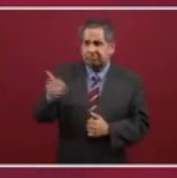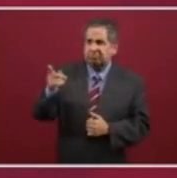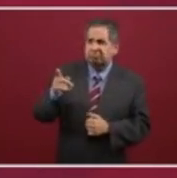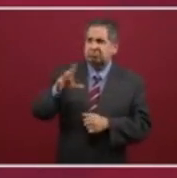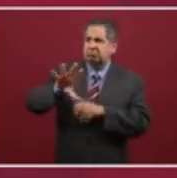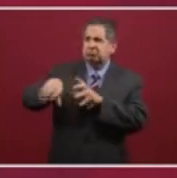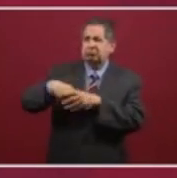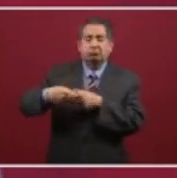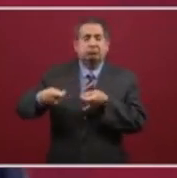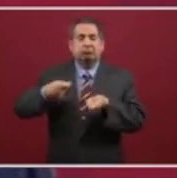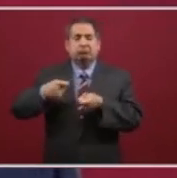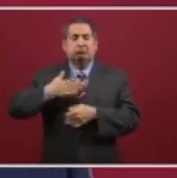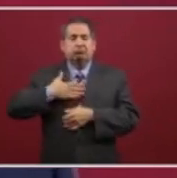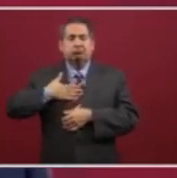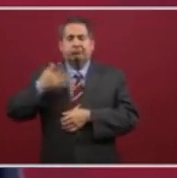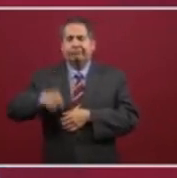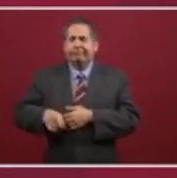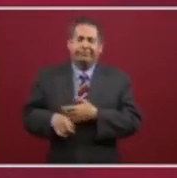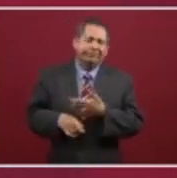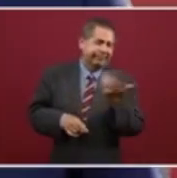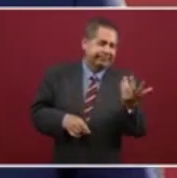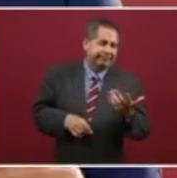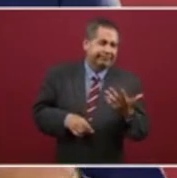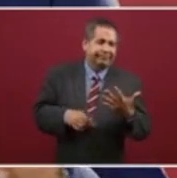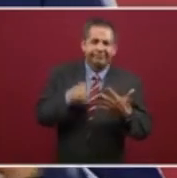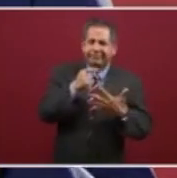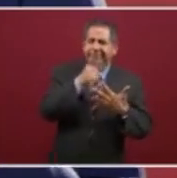hegemónico o este otro